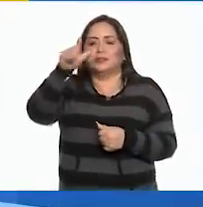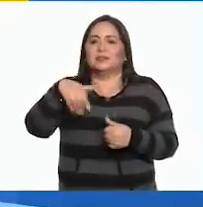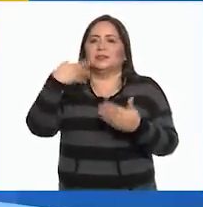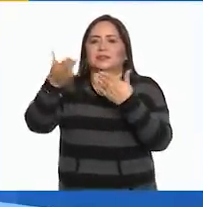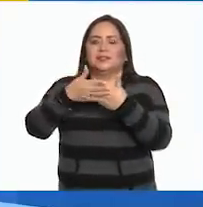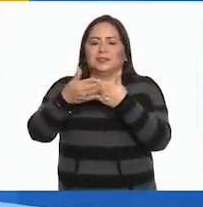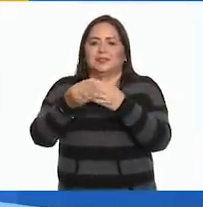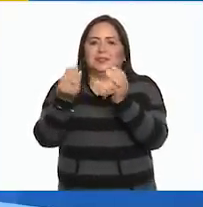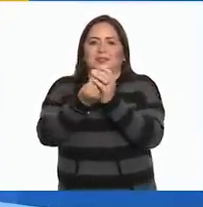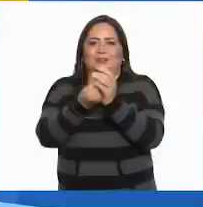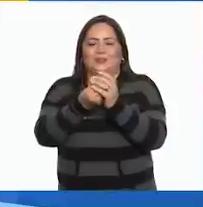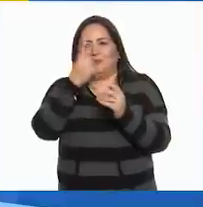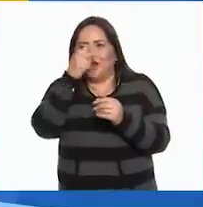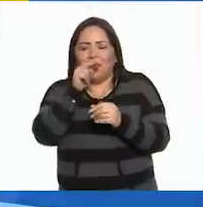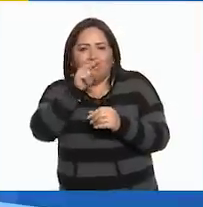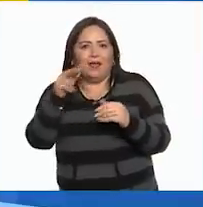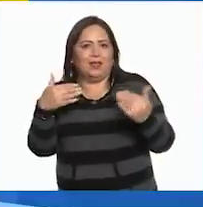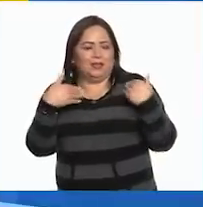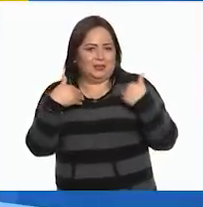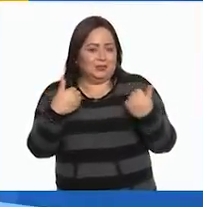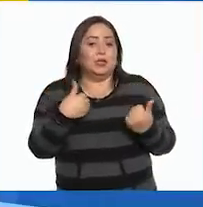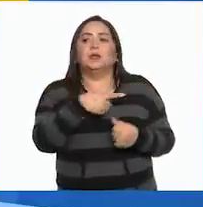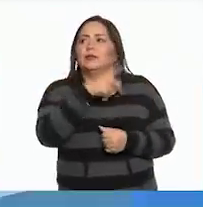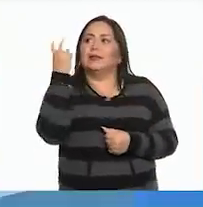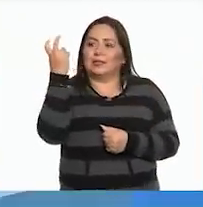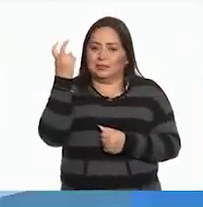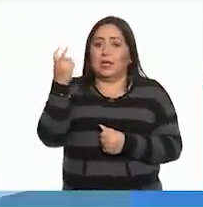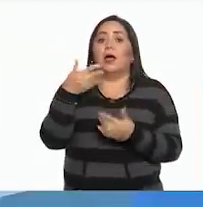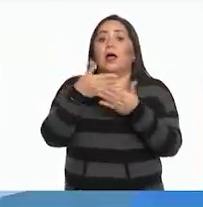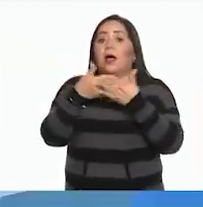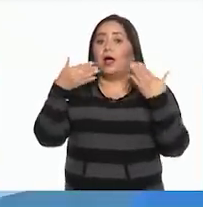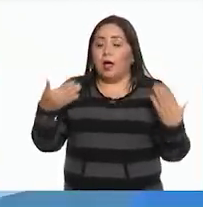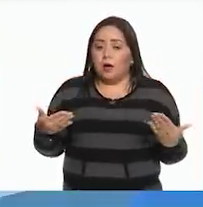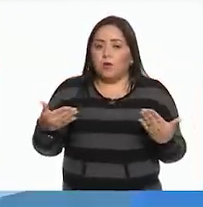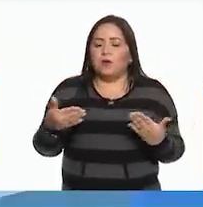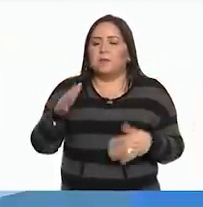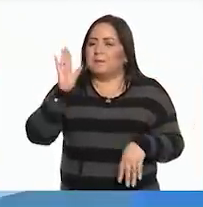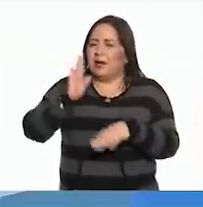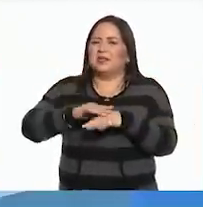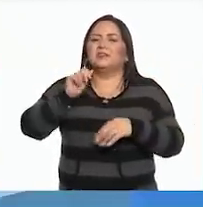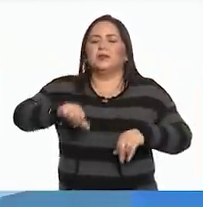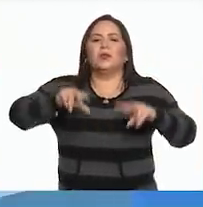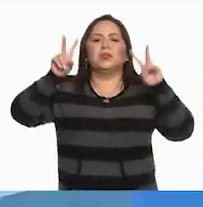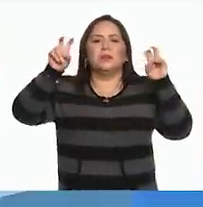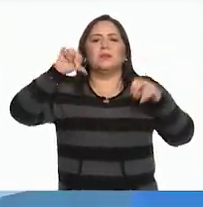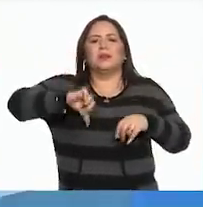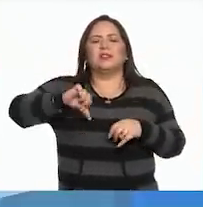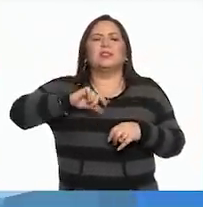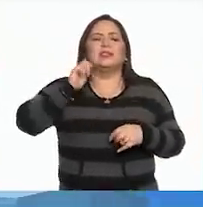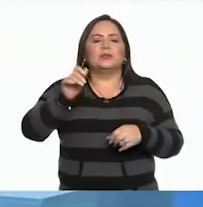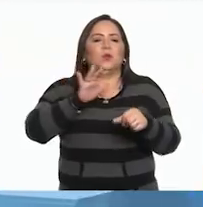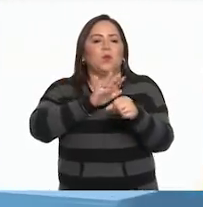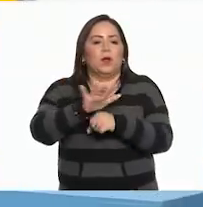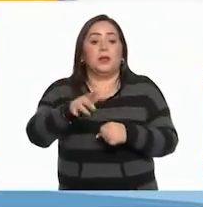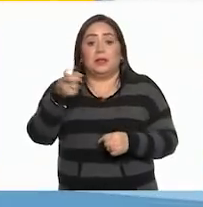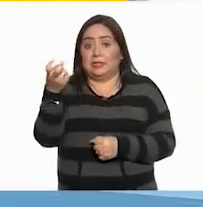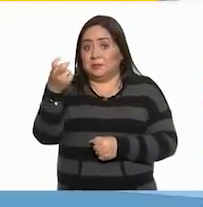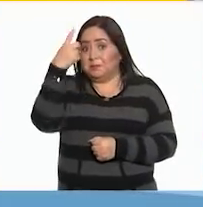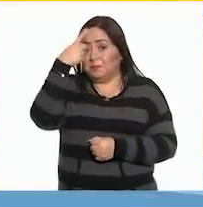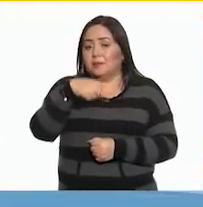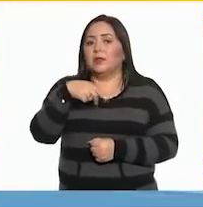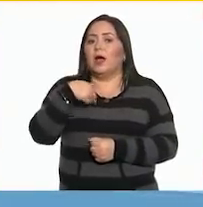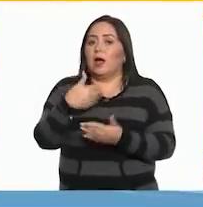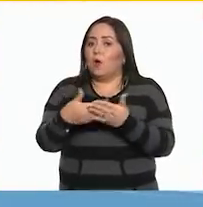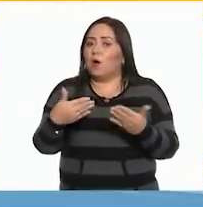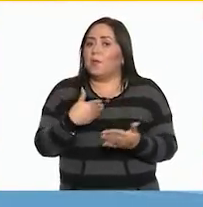en las sucesiones geométricas. Así es, Jenny. Ahora entremos de lleno al tema que hoy nos ocupa. Y para ello les